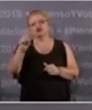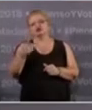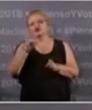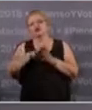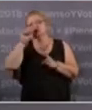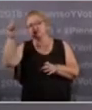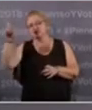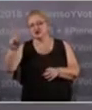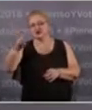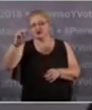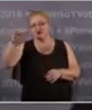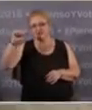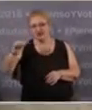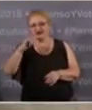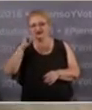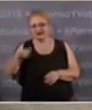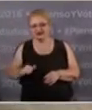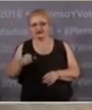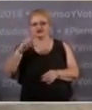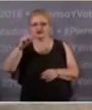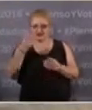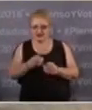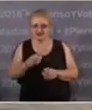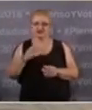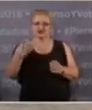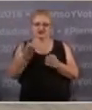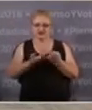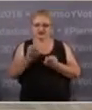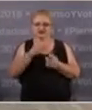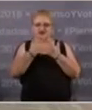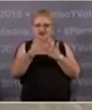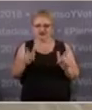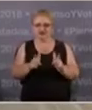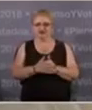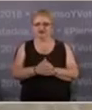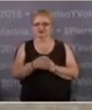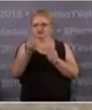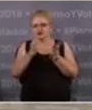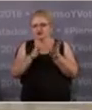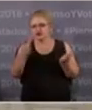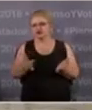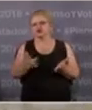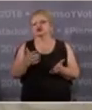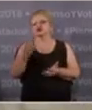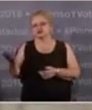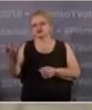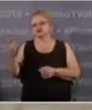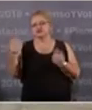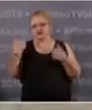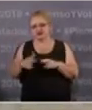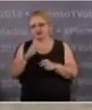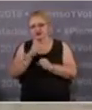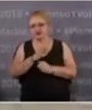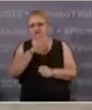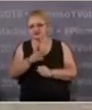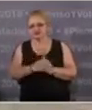que está basada en el ejercicio de las libertades. Muchas gracias, candidata. Adelante con la primera réplica, maestra. Gracias, candidata. En